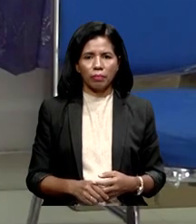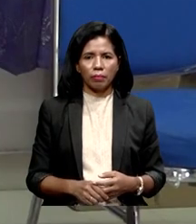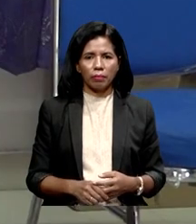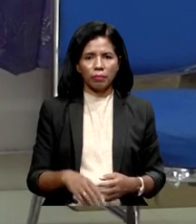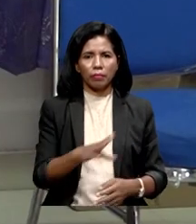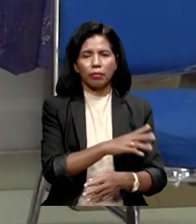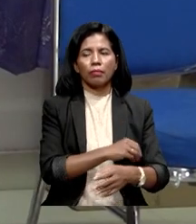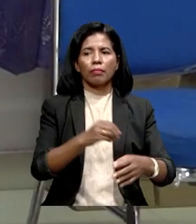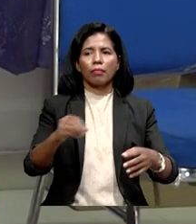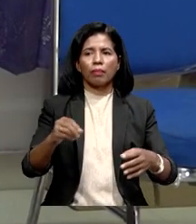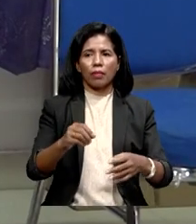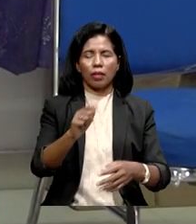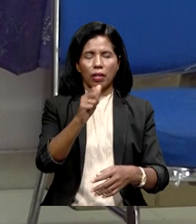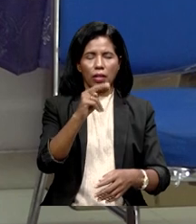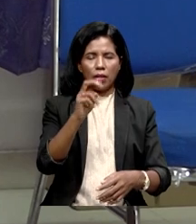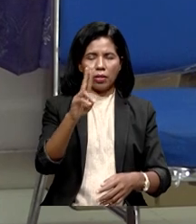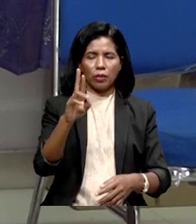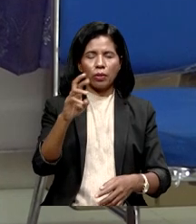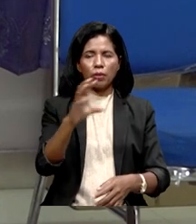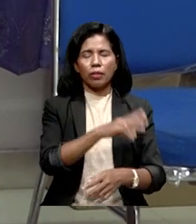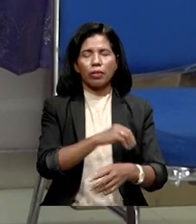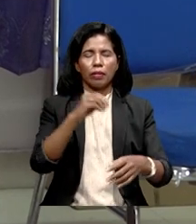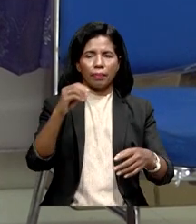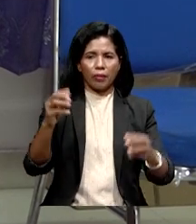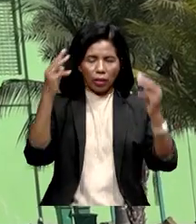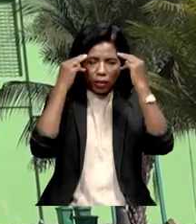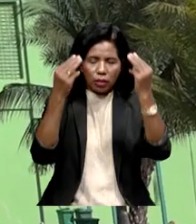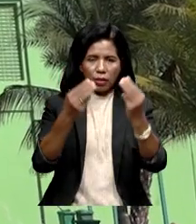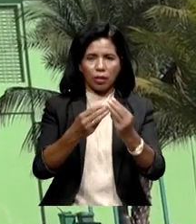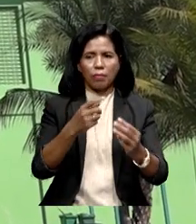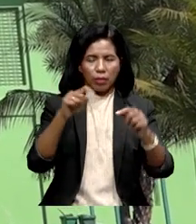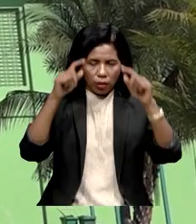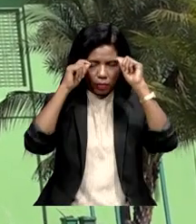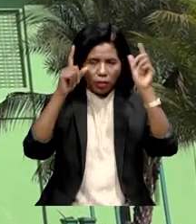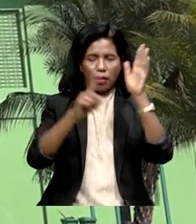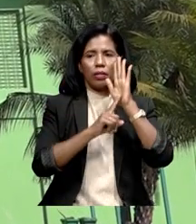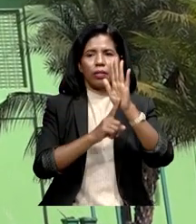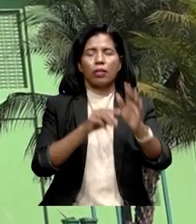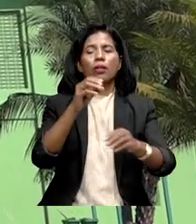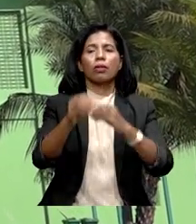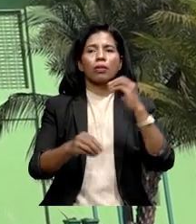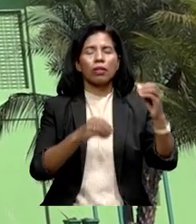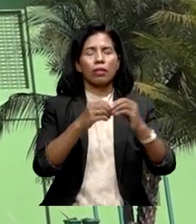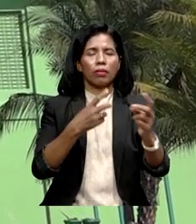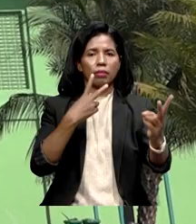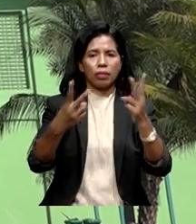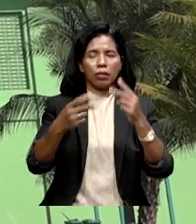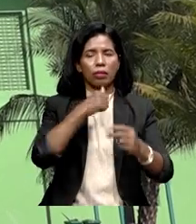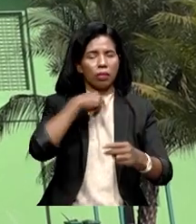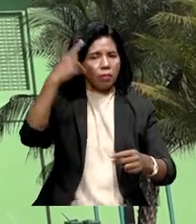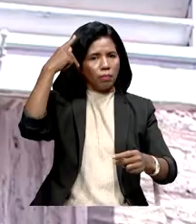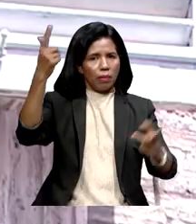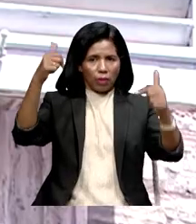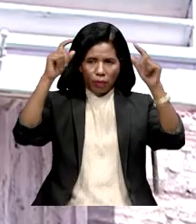Fundador Yayasan Anuriha Timor-Leste, Muhammad Anwar da Costa, Hatolia Hirakne, relaciona a visita Papa Francisco